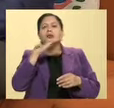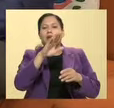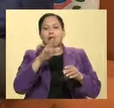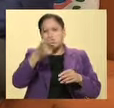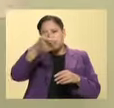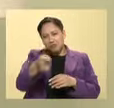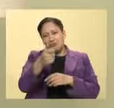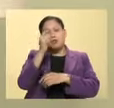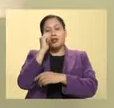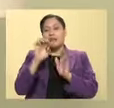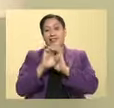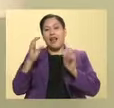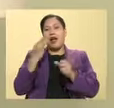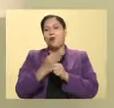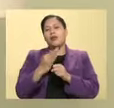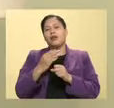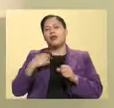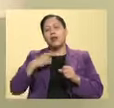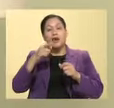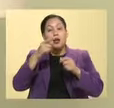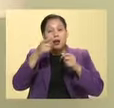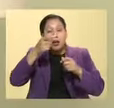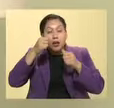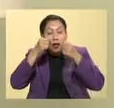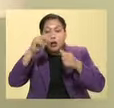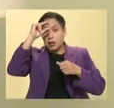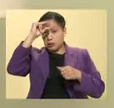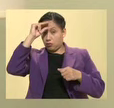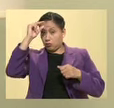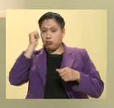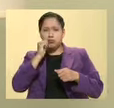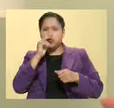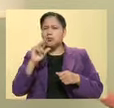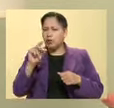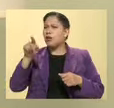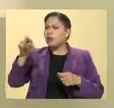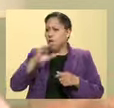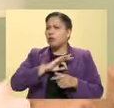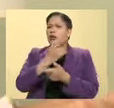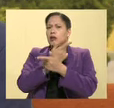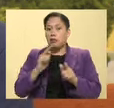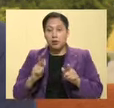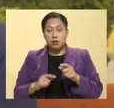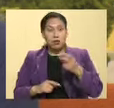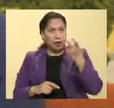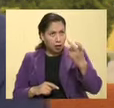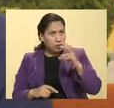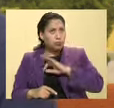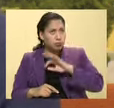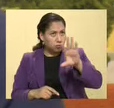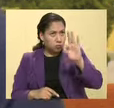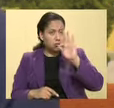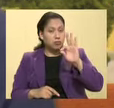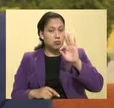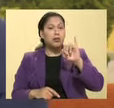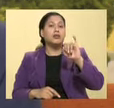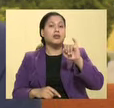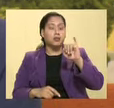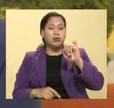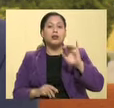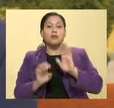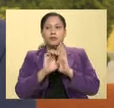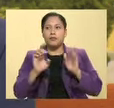momento no quiero pensar, no quiero meter mi cabeza Hazlo. En ninguna... Es la libertad de que lo puedes hacer. También existe esa opción. Sí, claro. Dentro de la... Y la ¿no?